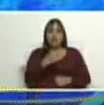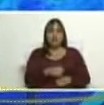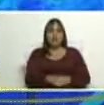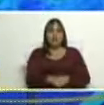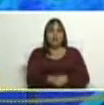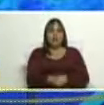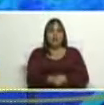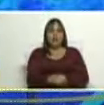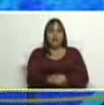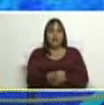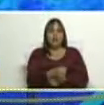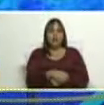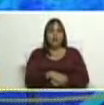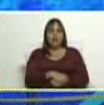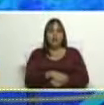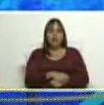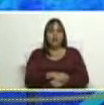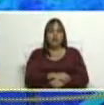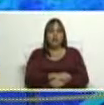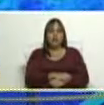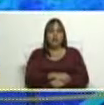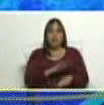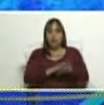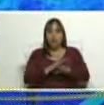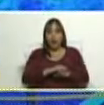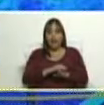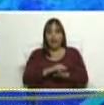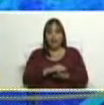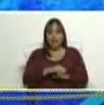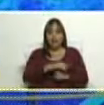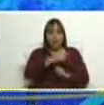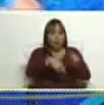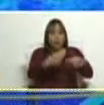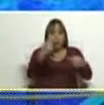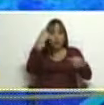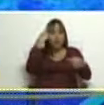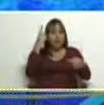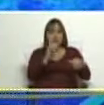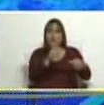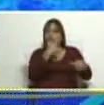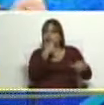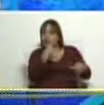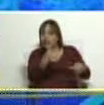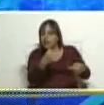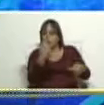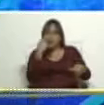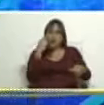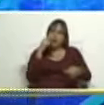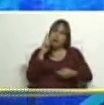porque estos días no son fáciles para nosotros. Y yo acababa de ver,